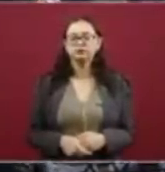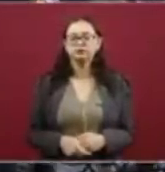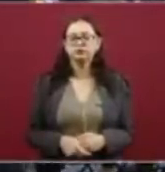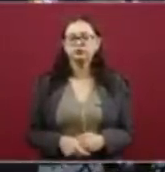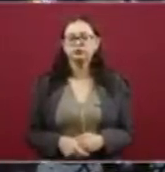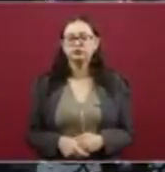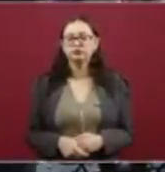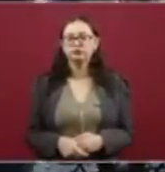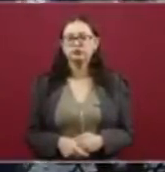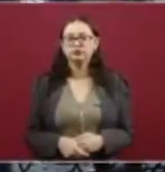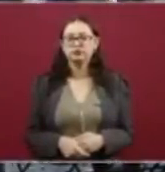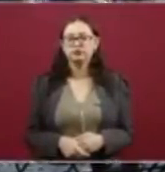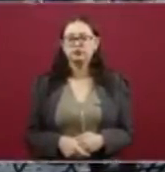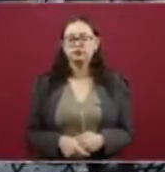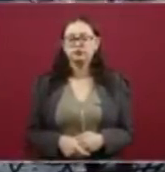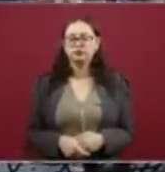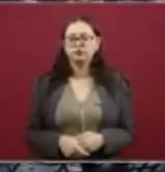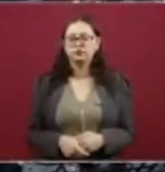Sí.